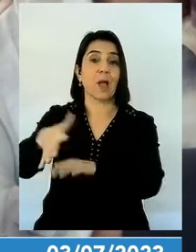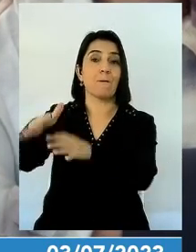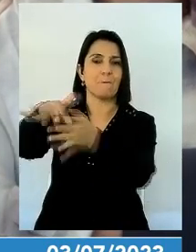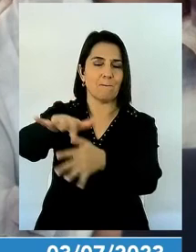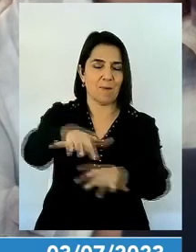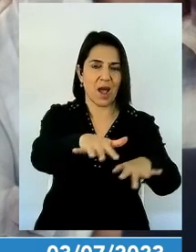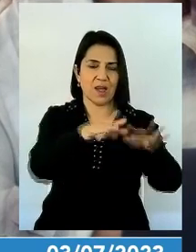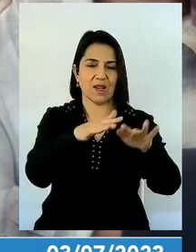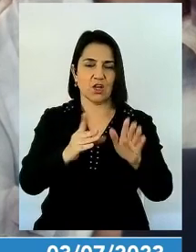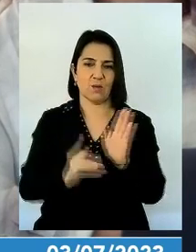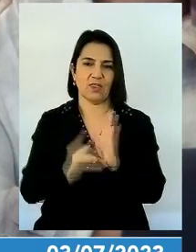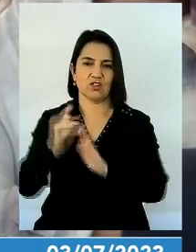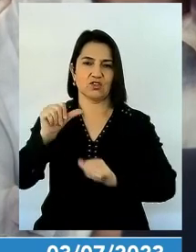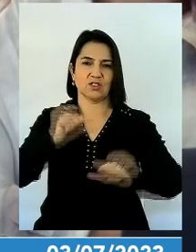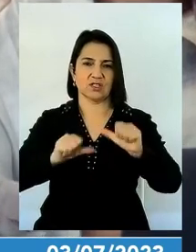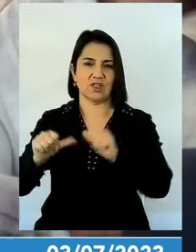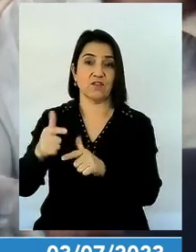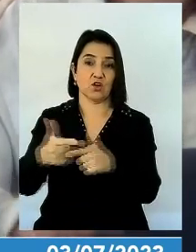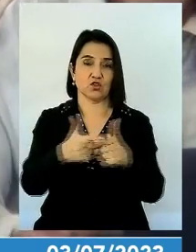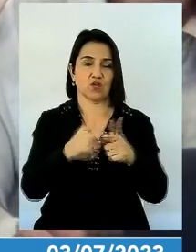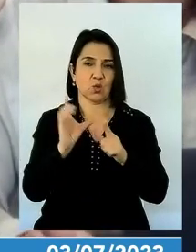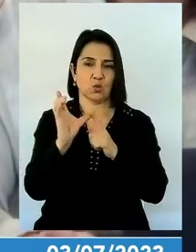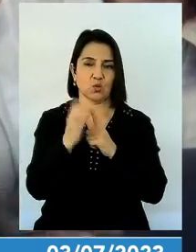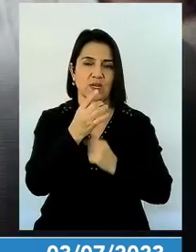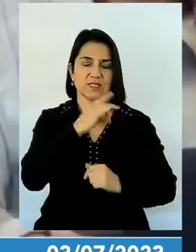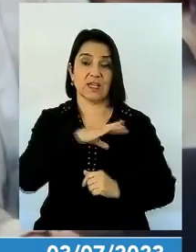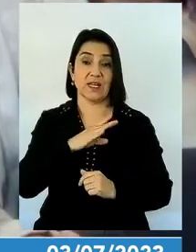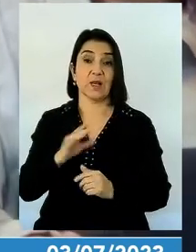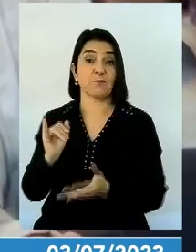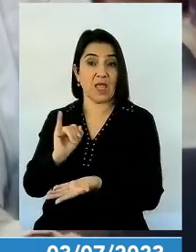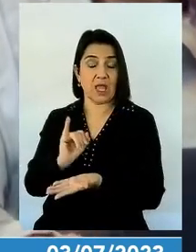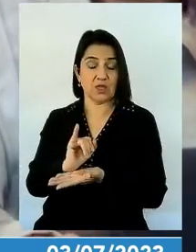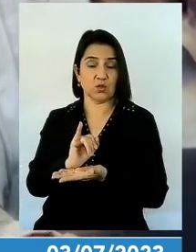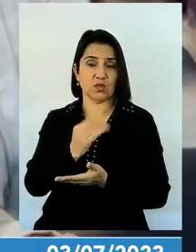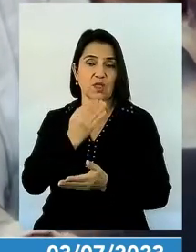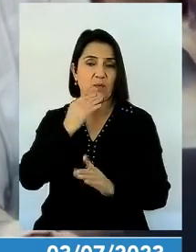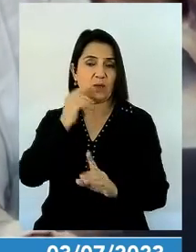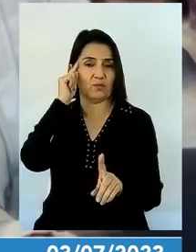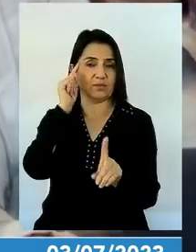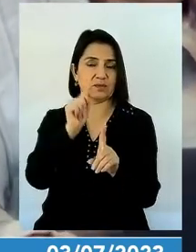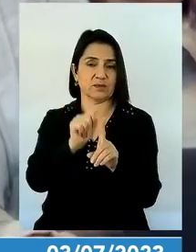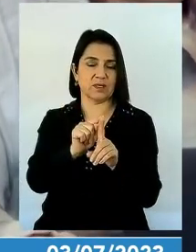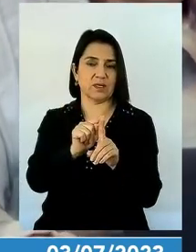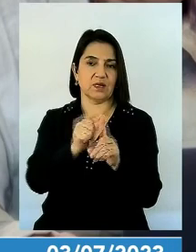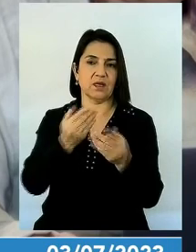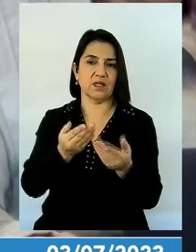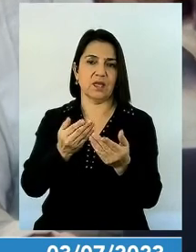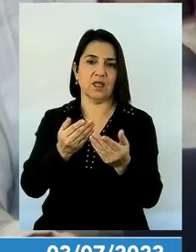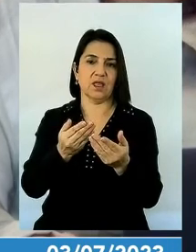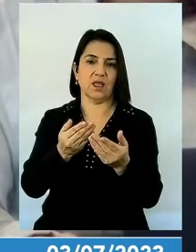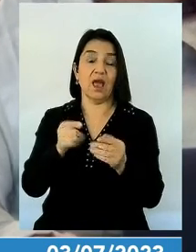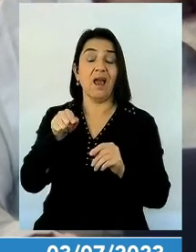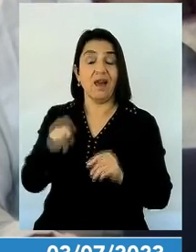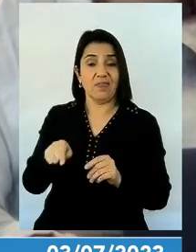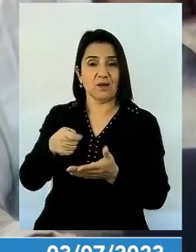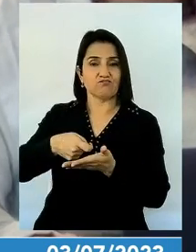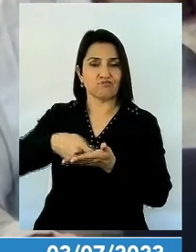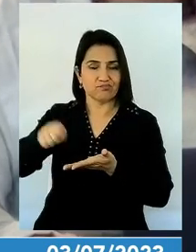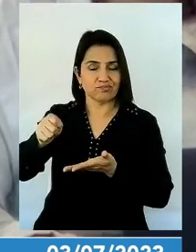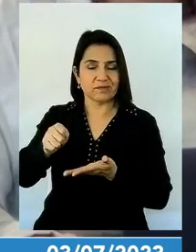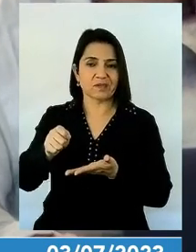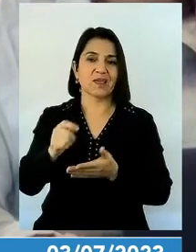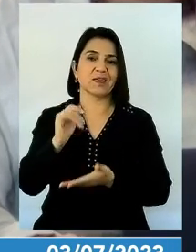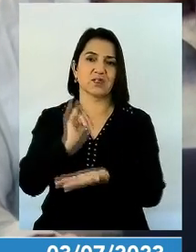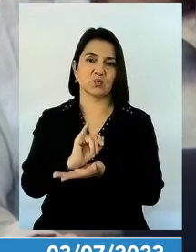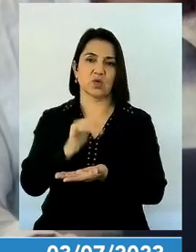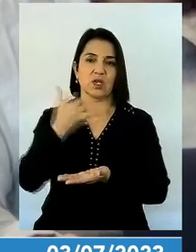Chile. La sociedad chilena tiene como misión también buscar ser reconocida como una institución relevante y un referente válido